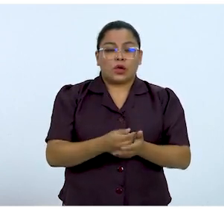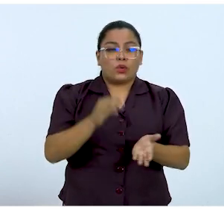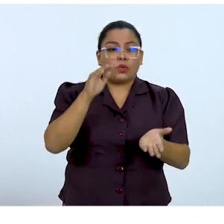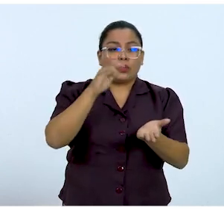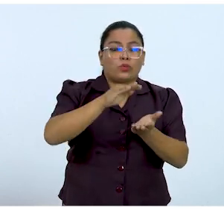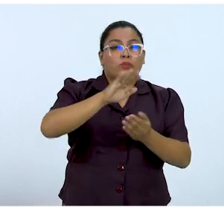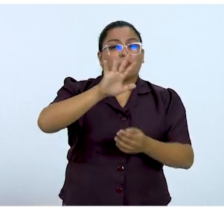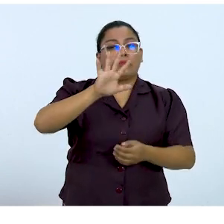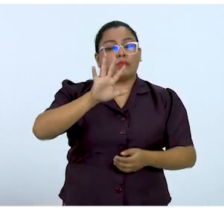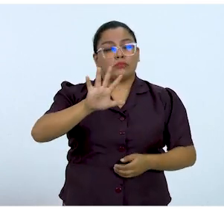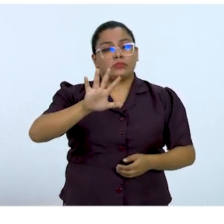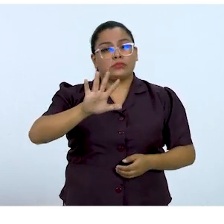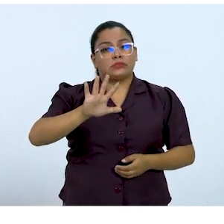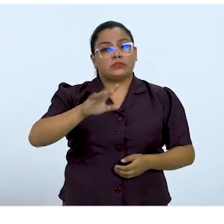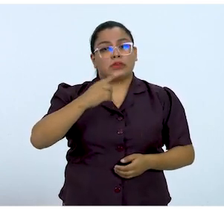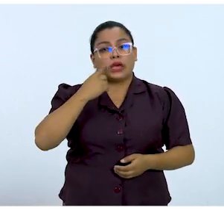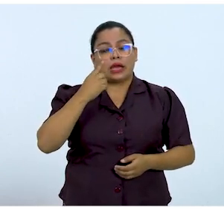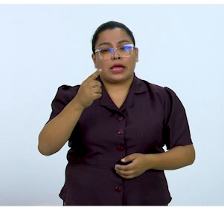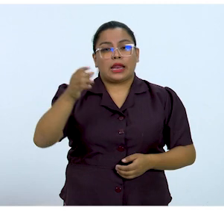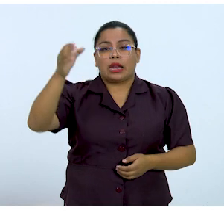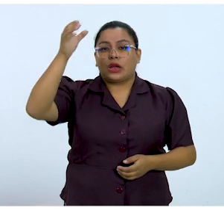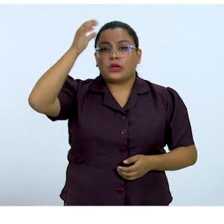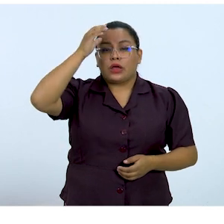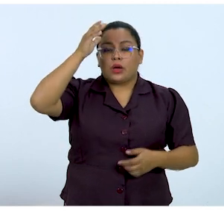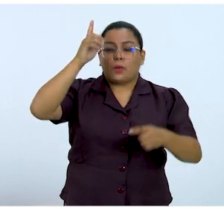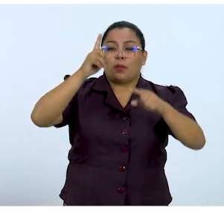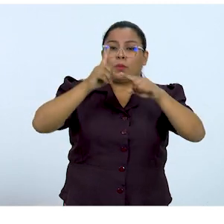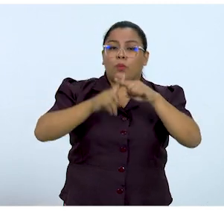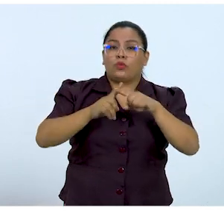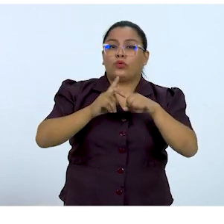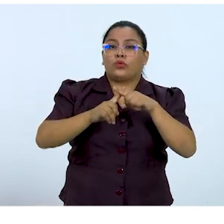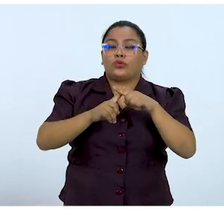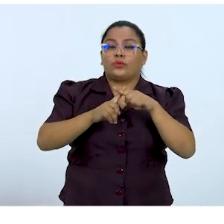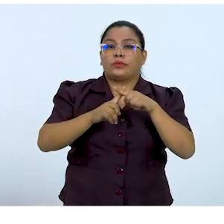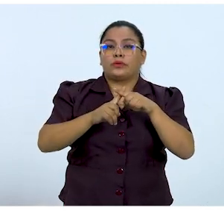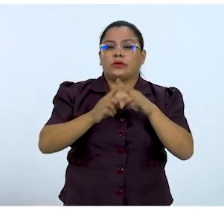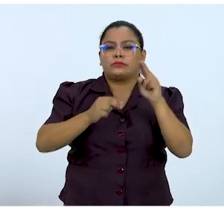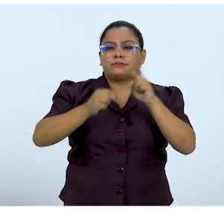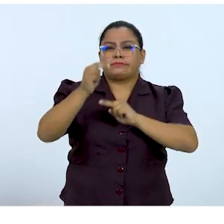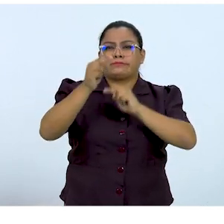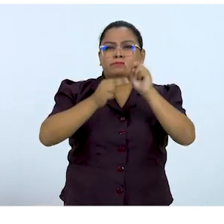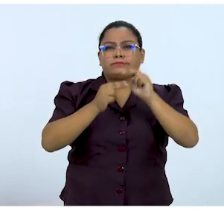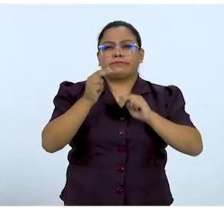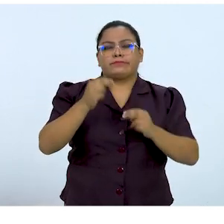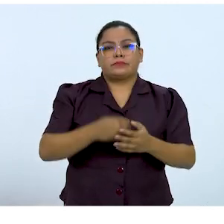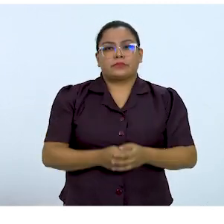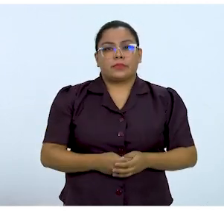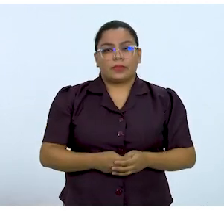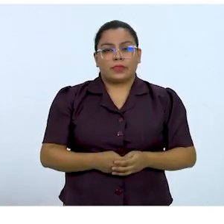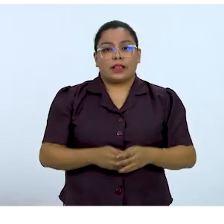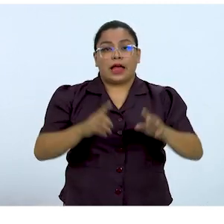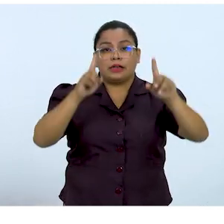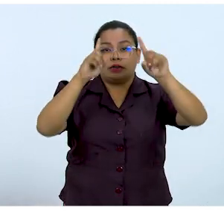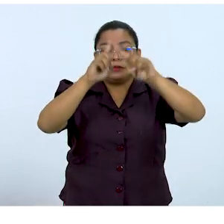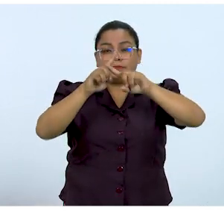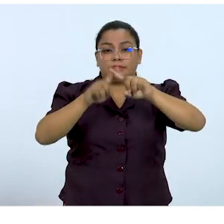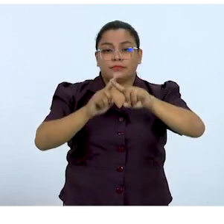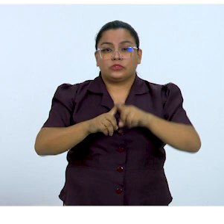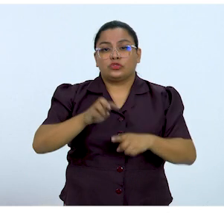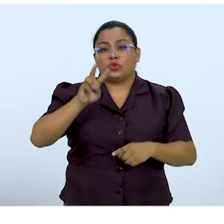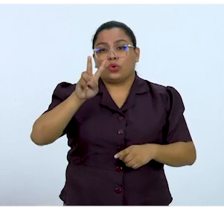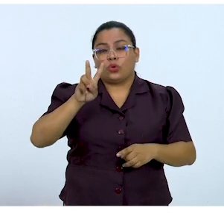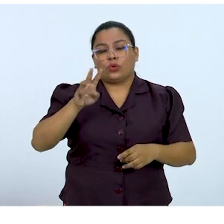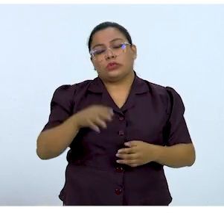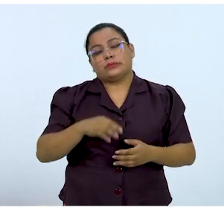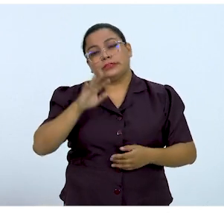grado, en la unidad 5, se introduce el concepto de multiplicación y se construyen inicialmente las tablas del